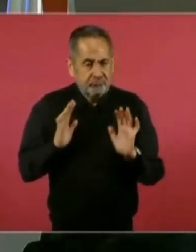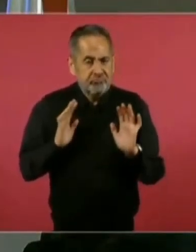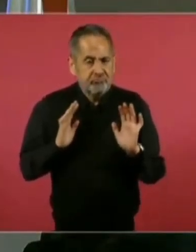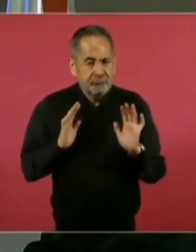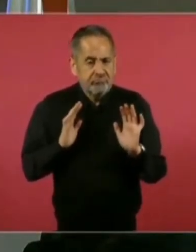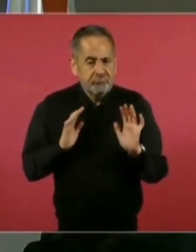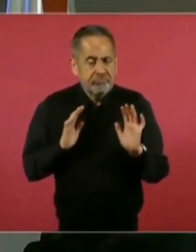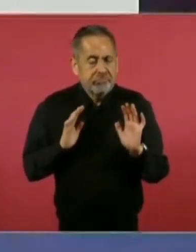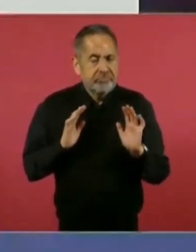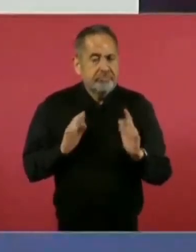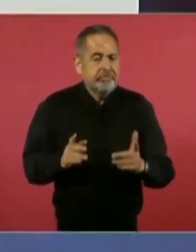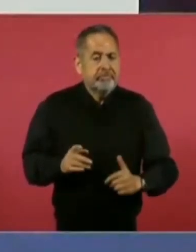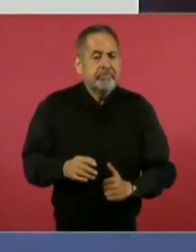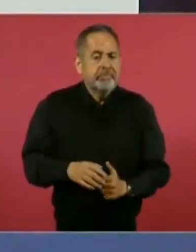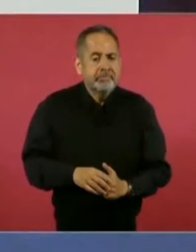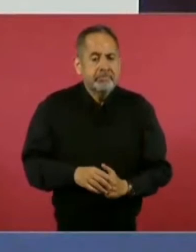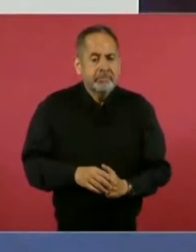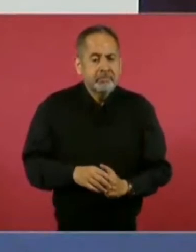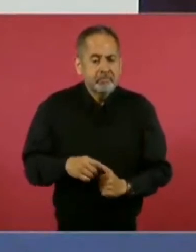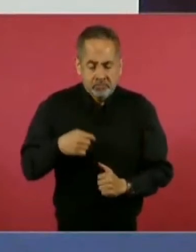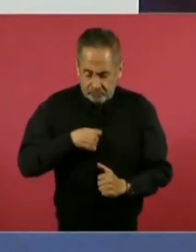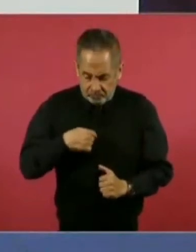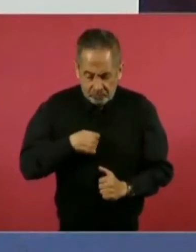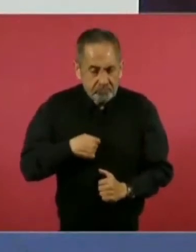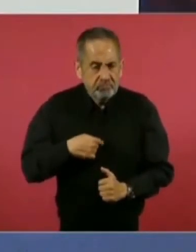independientemente de que soy